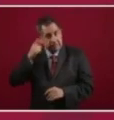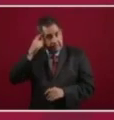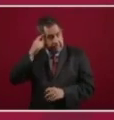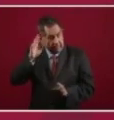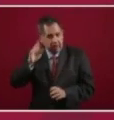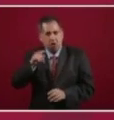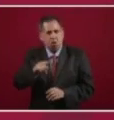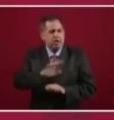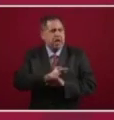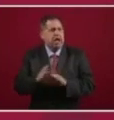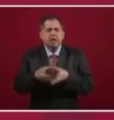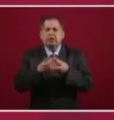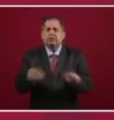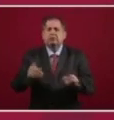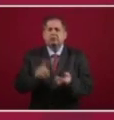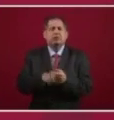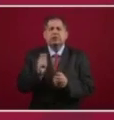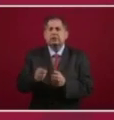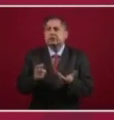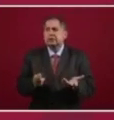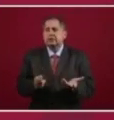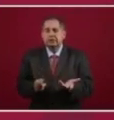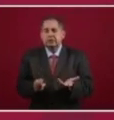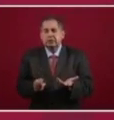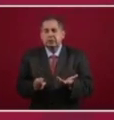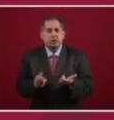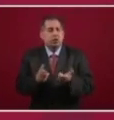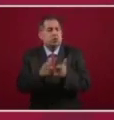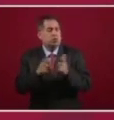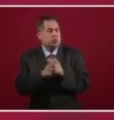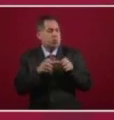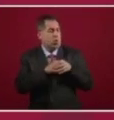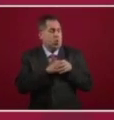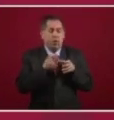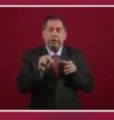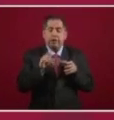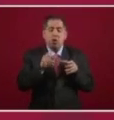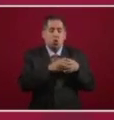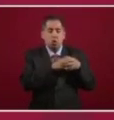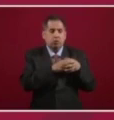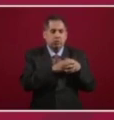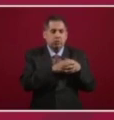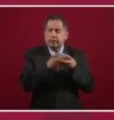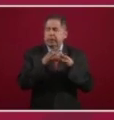había desaparecido para siempre el Partido Conservador, y no,